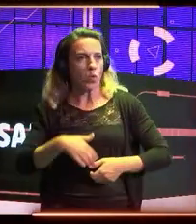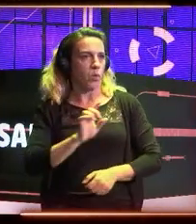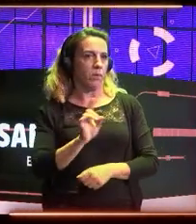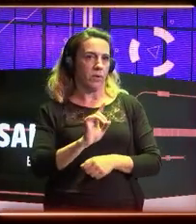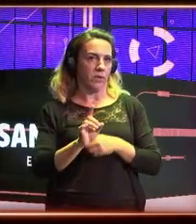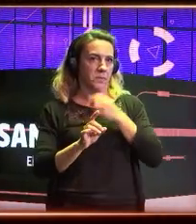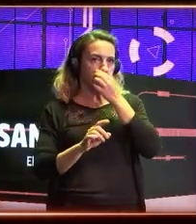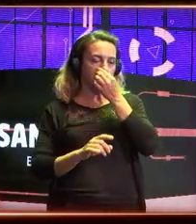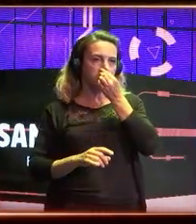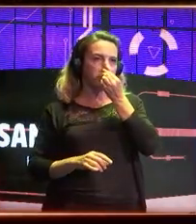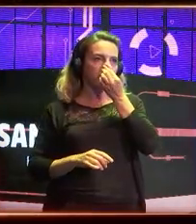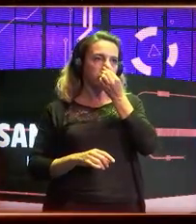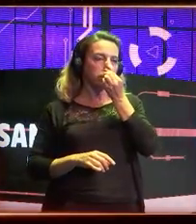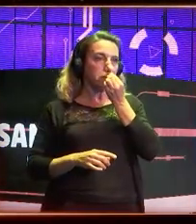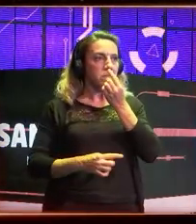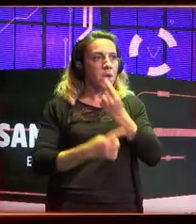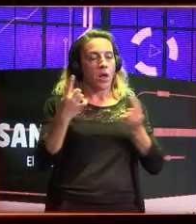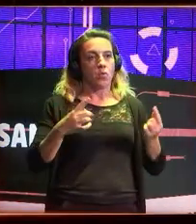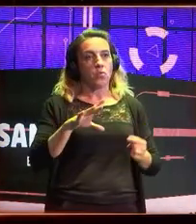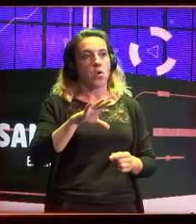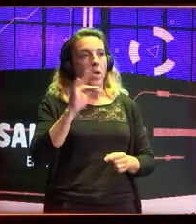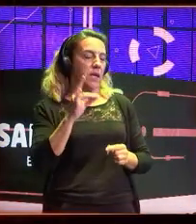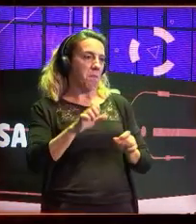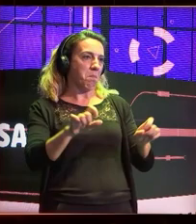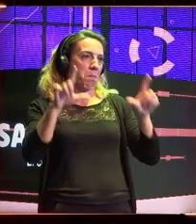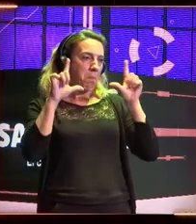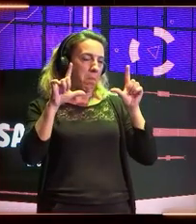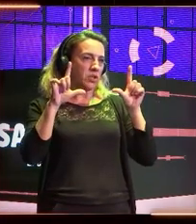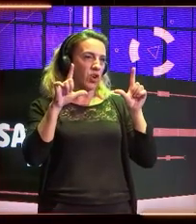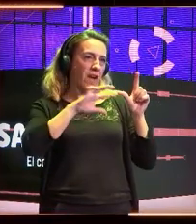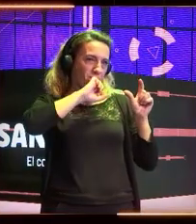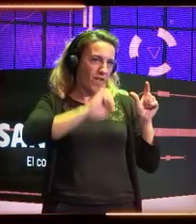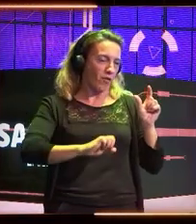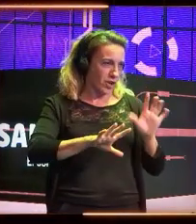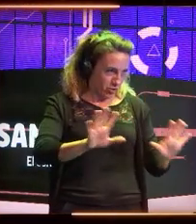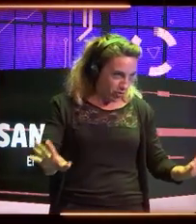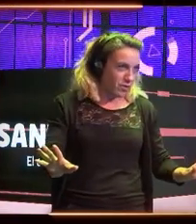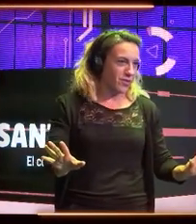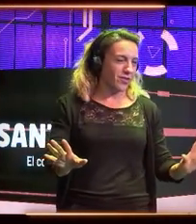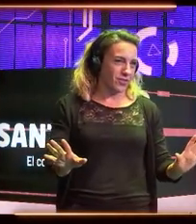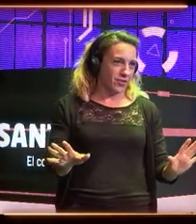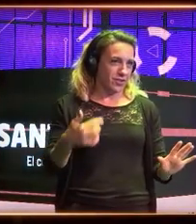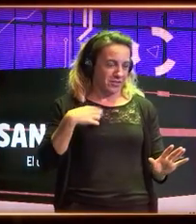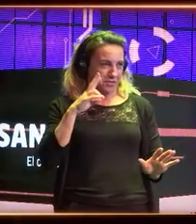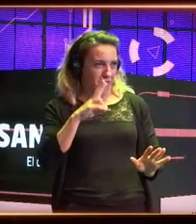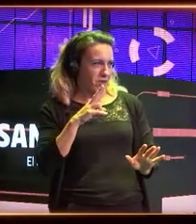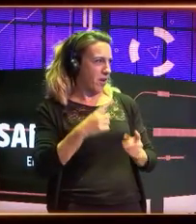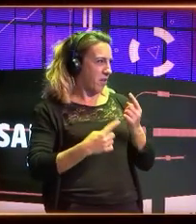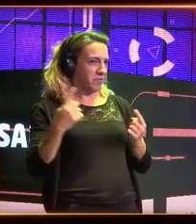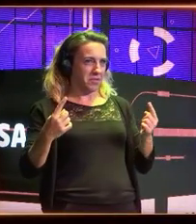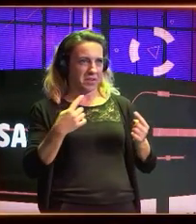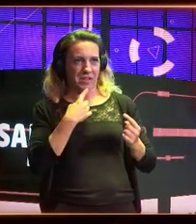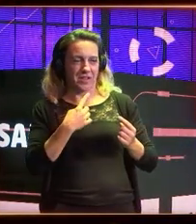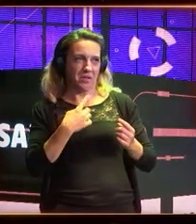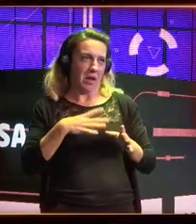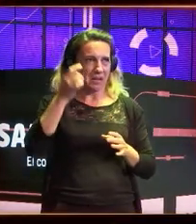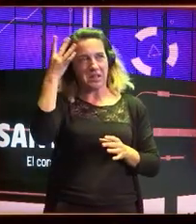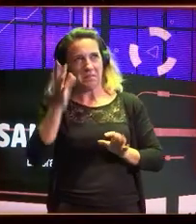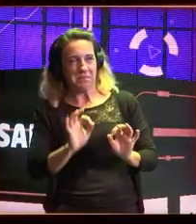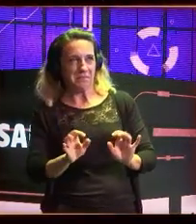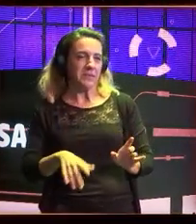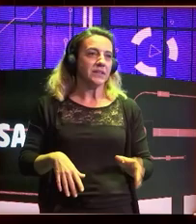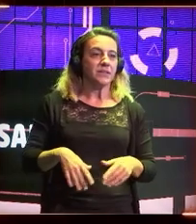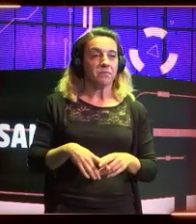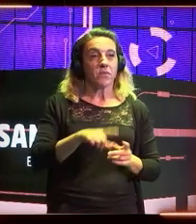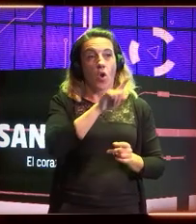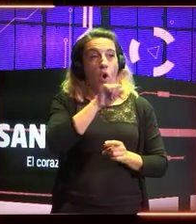volver cada uno puede elegir a su personaje favorito que ya ya gente diciendo es buena idea Bueno da igual